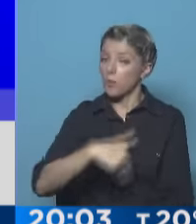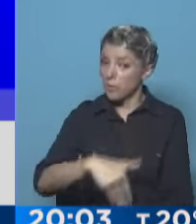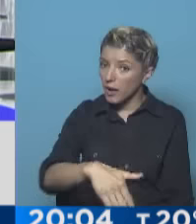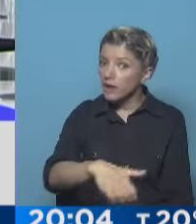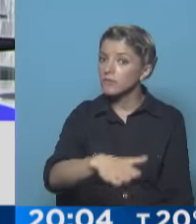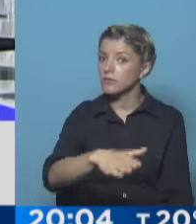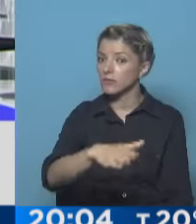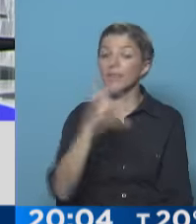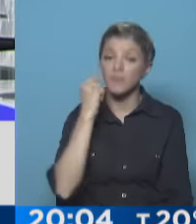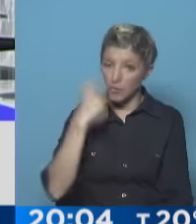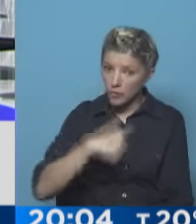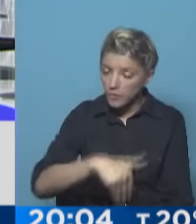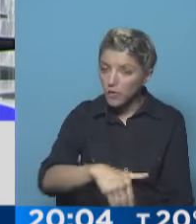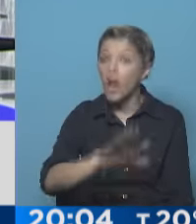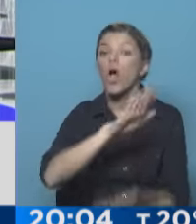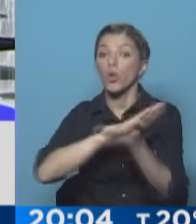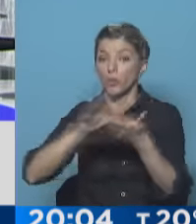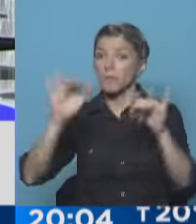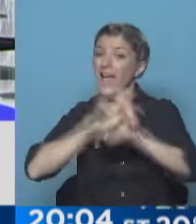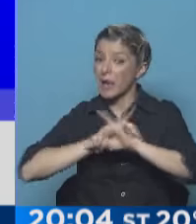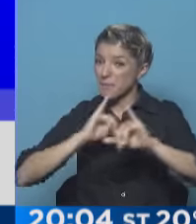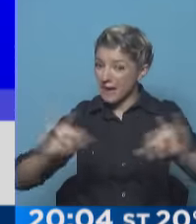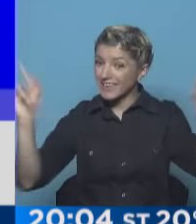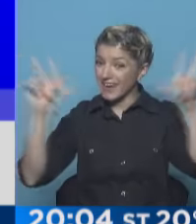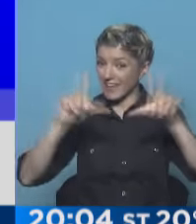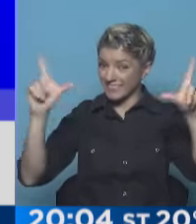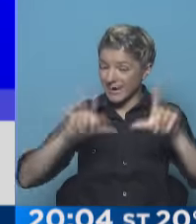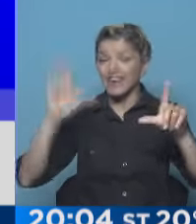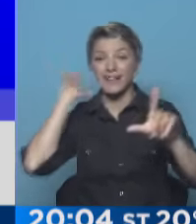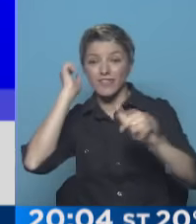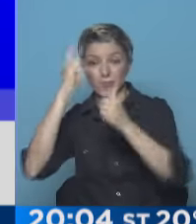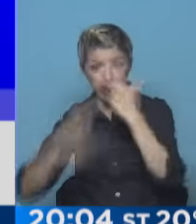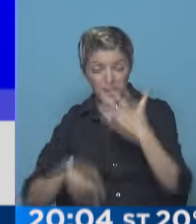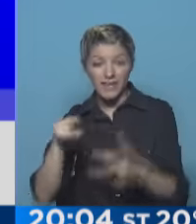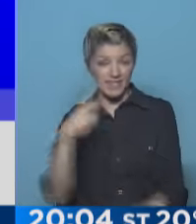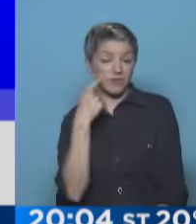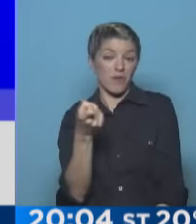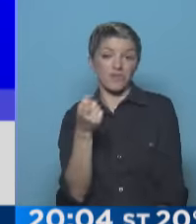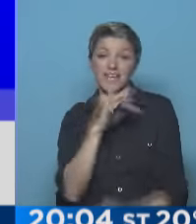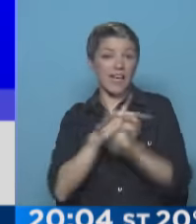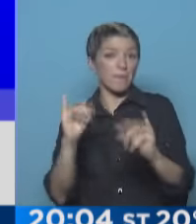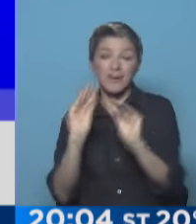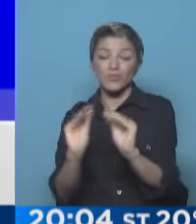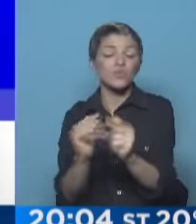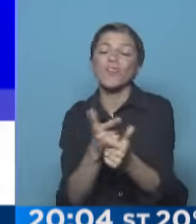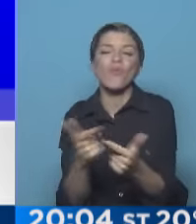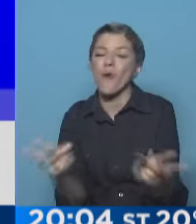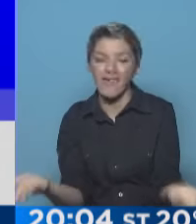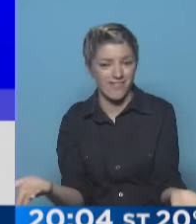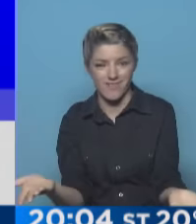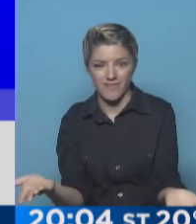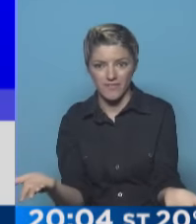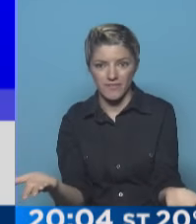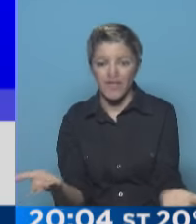días una nueva campaña publicitaria y ahí se van a dar cuenta que no hay campaña sucia en verdad